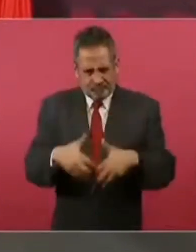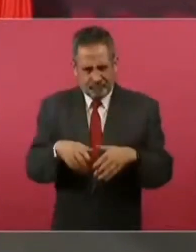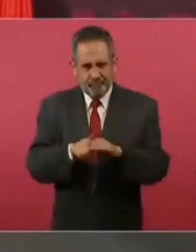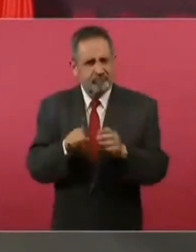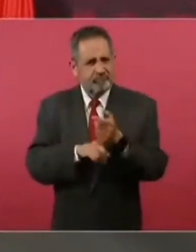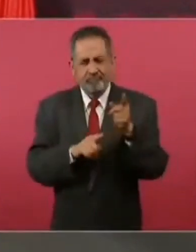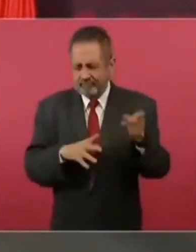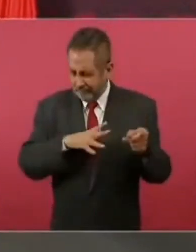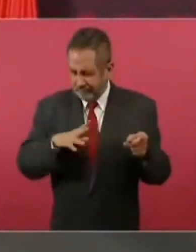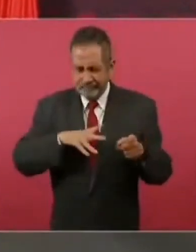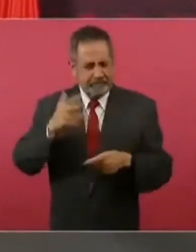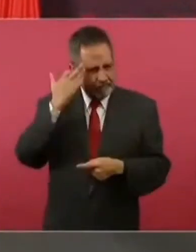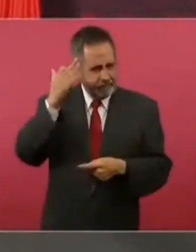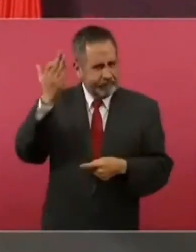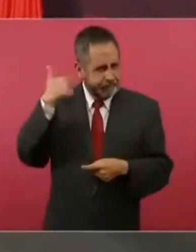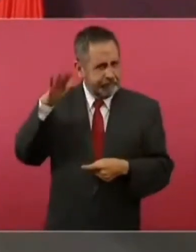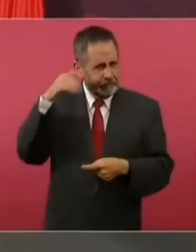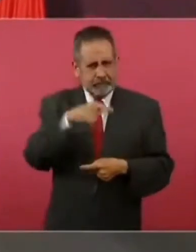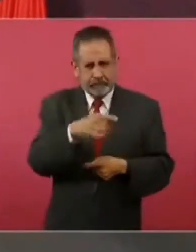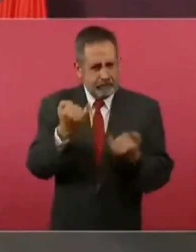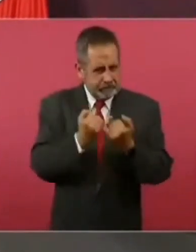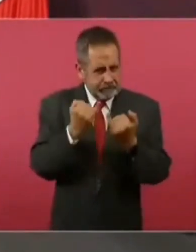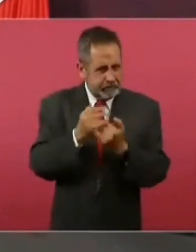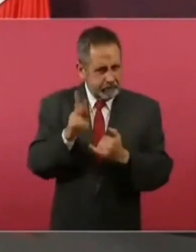de ese tipo.